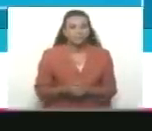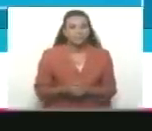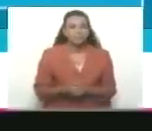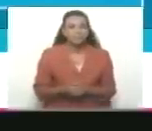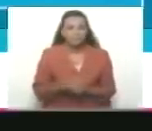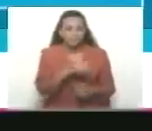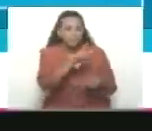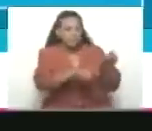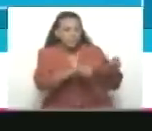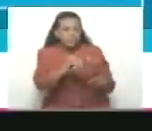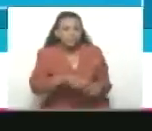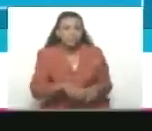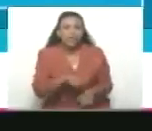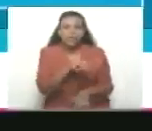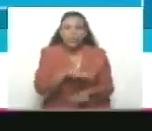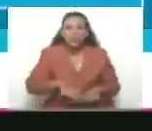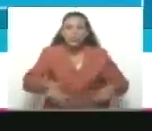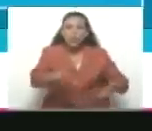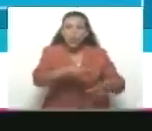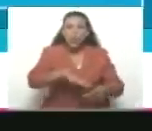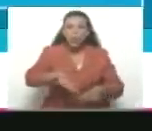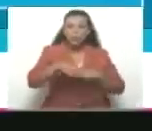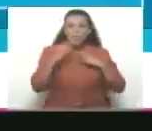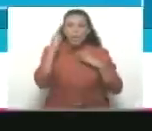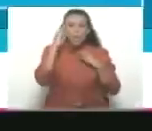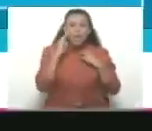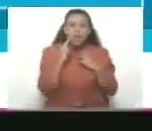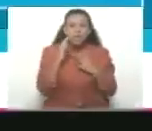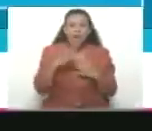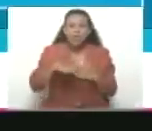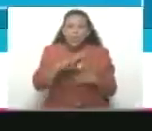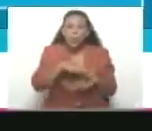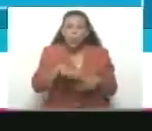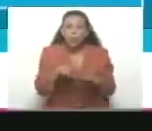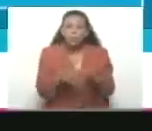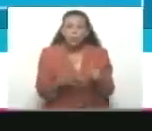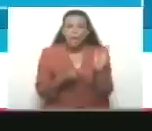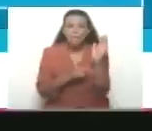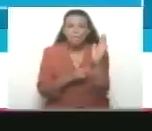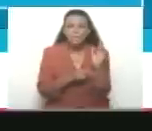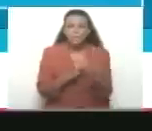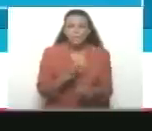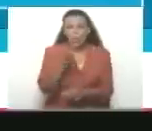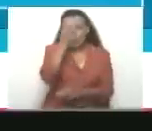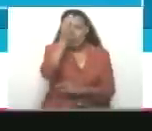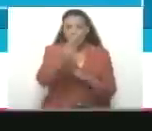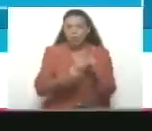mir exactamente estás dónde En qué parte de Puerto